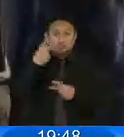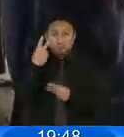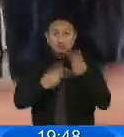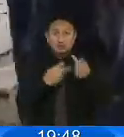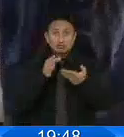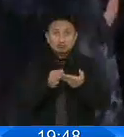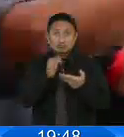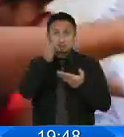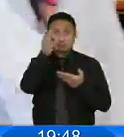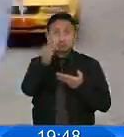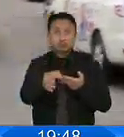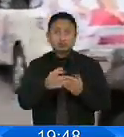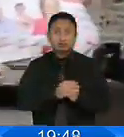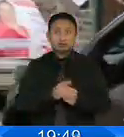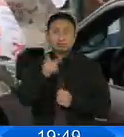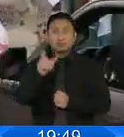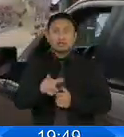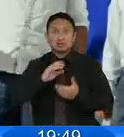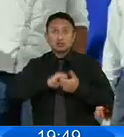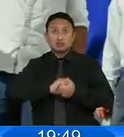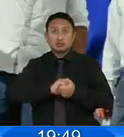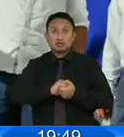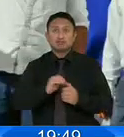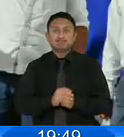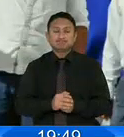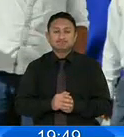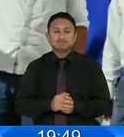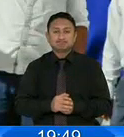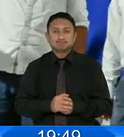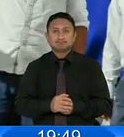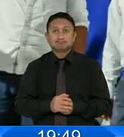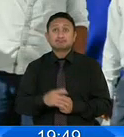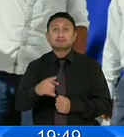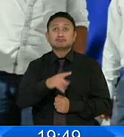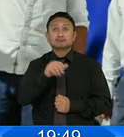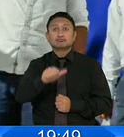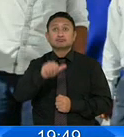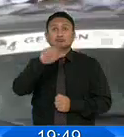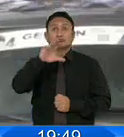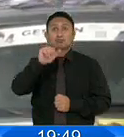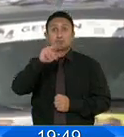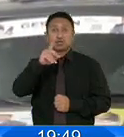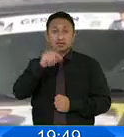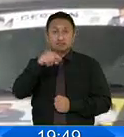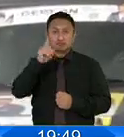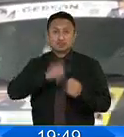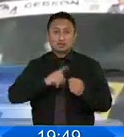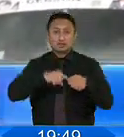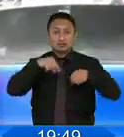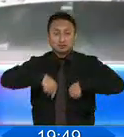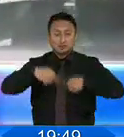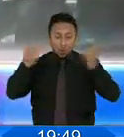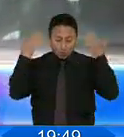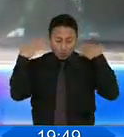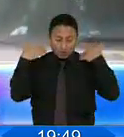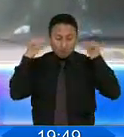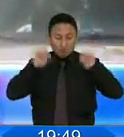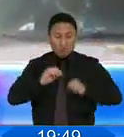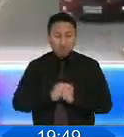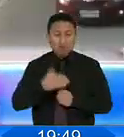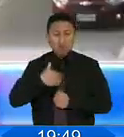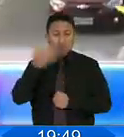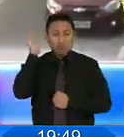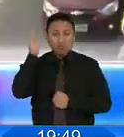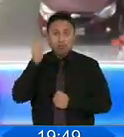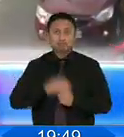parroquias rurales y saludar a su gente. Asimismo, Gerson Almeida estuvo en Quito, pero también visitó Guayaquil para destacar su política